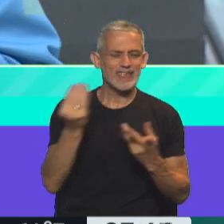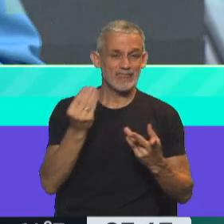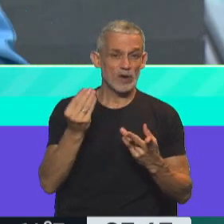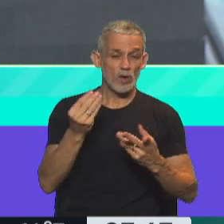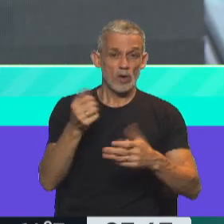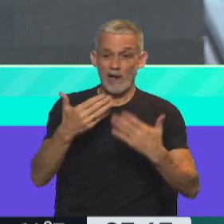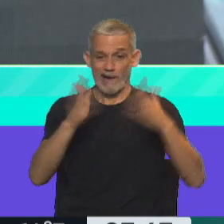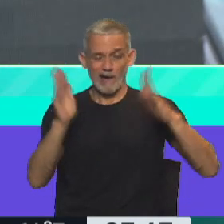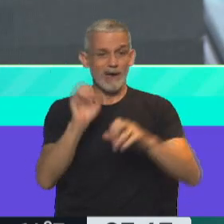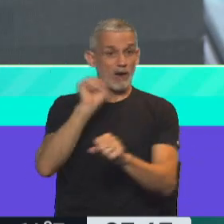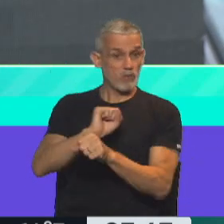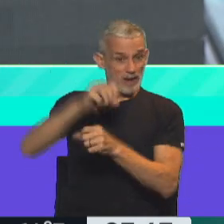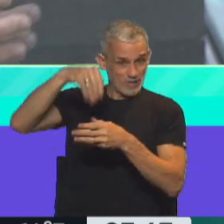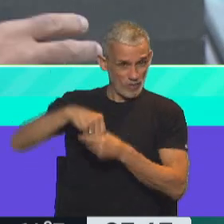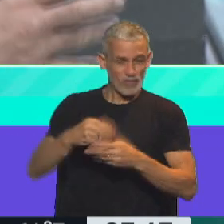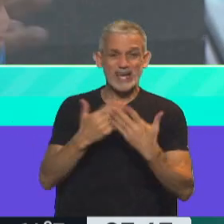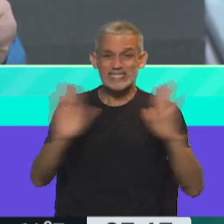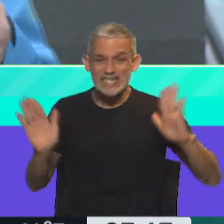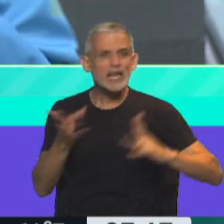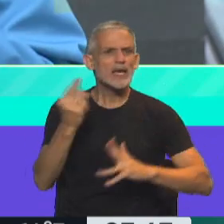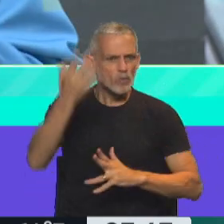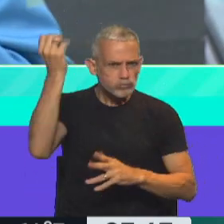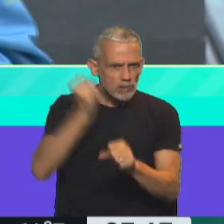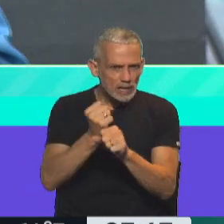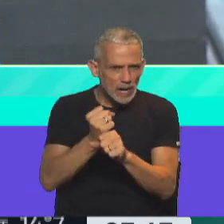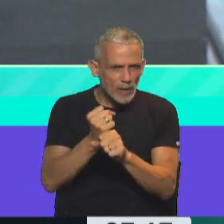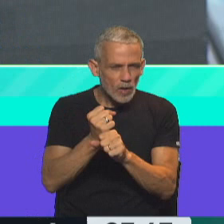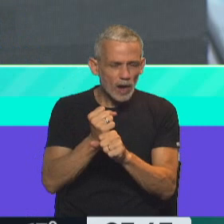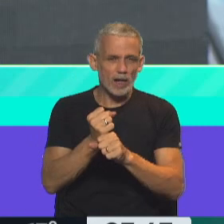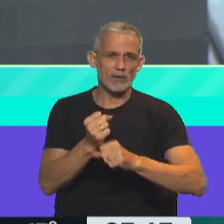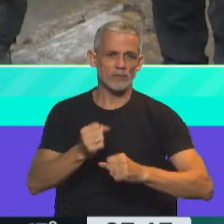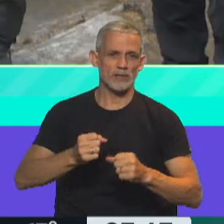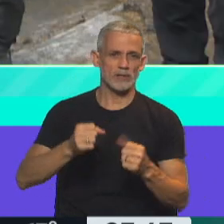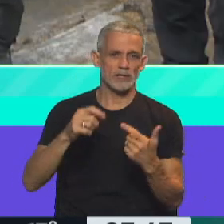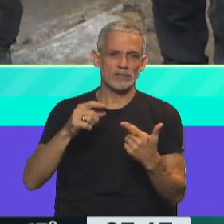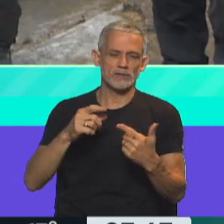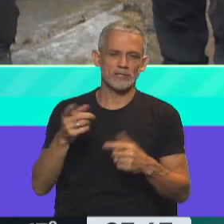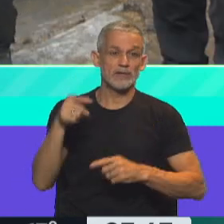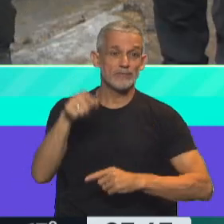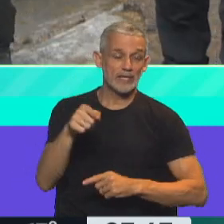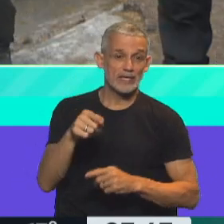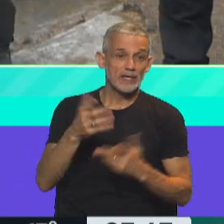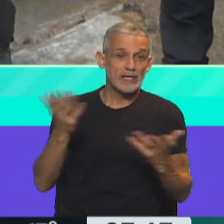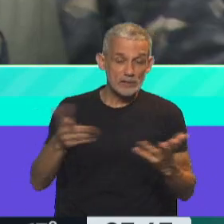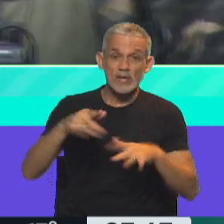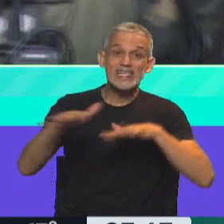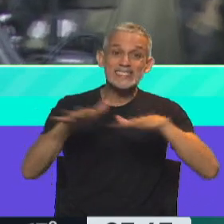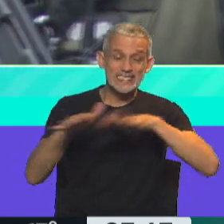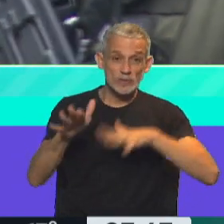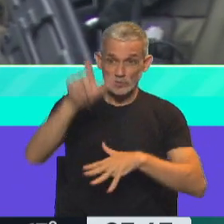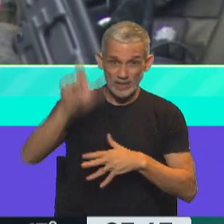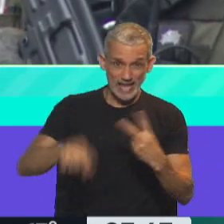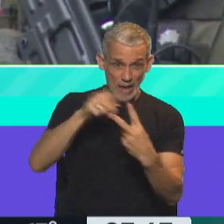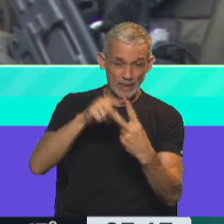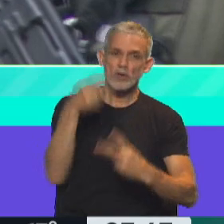la cárcel después de haber cumplido una condena? ¿Consiguen un trabajo? Esto es lo que decía Sergio Berni, no justificando la situación de esta persona